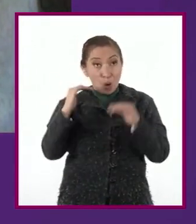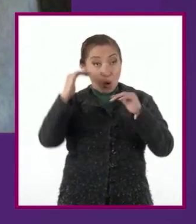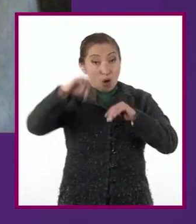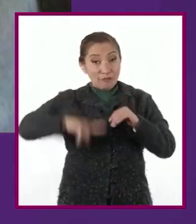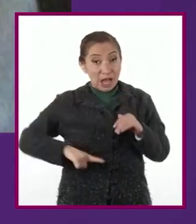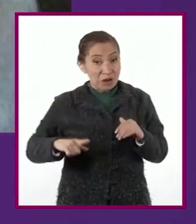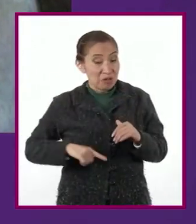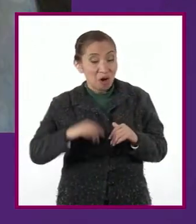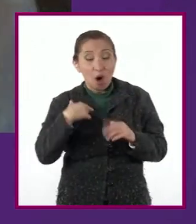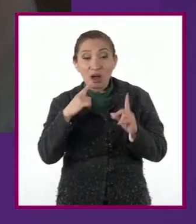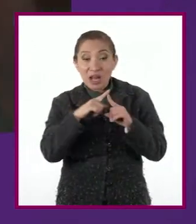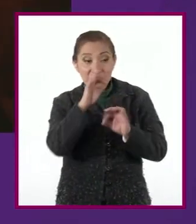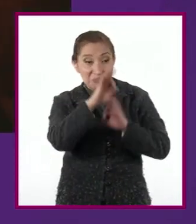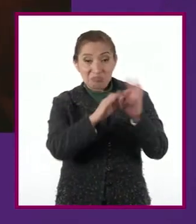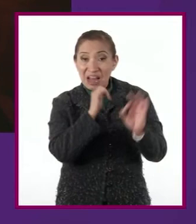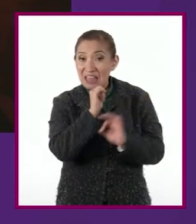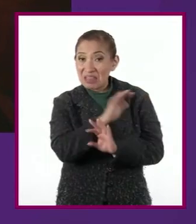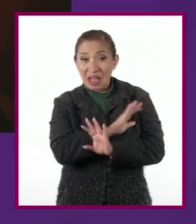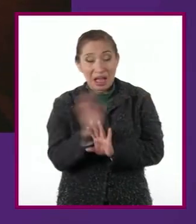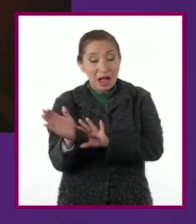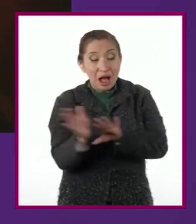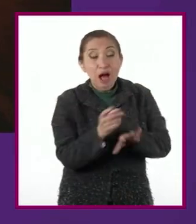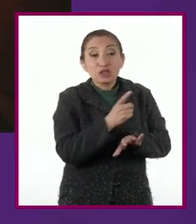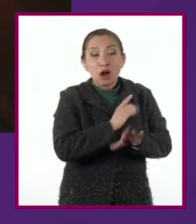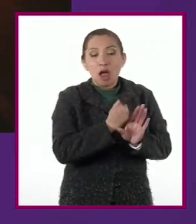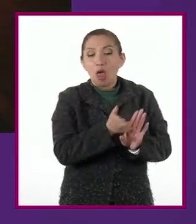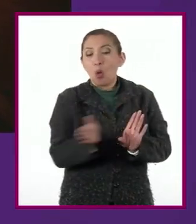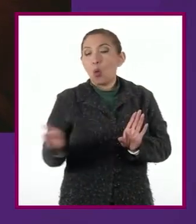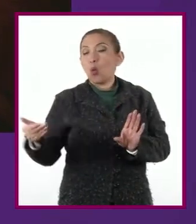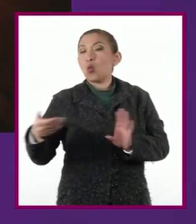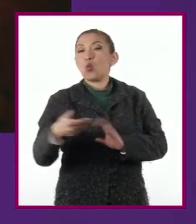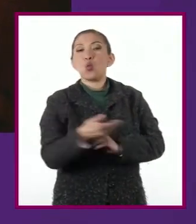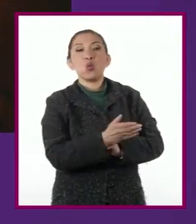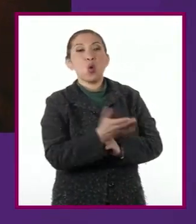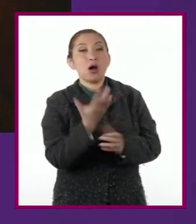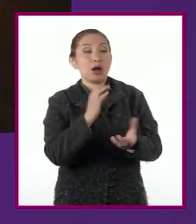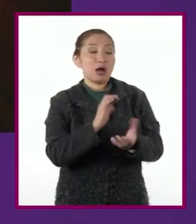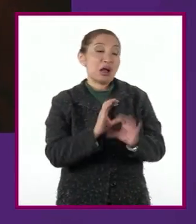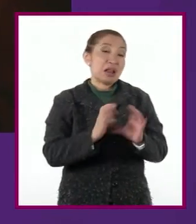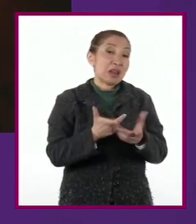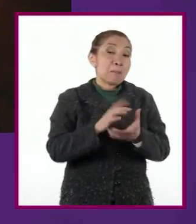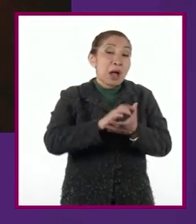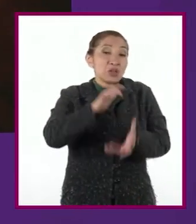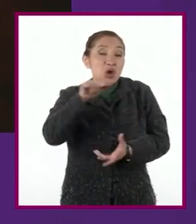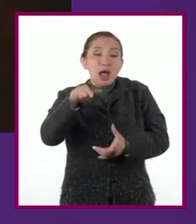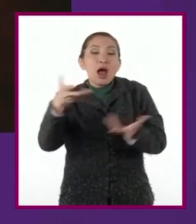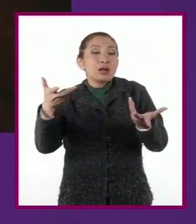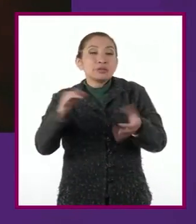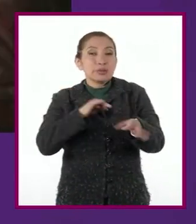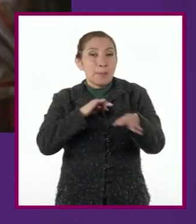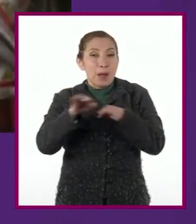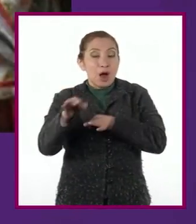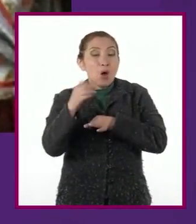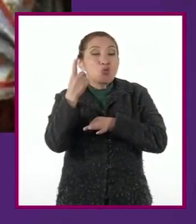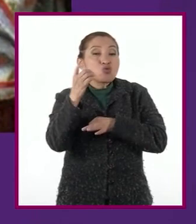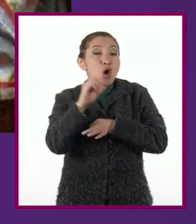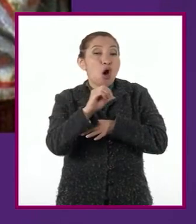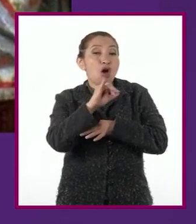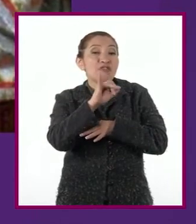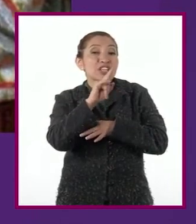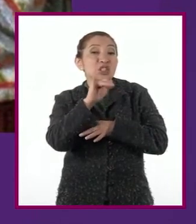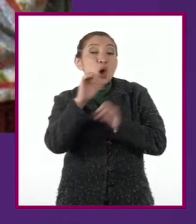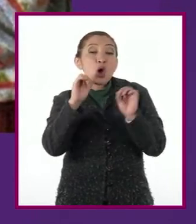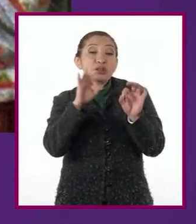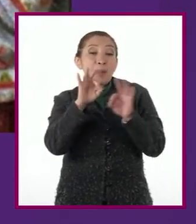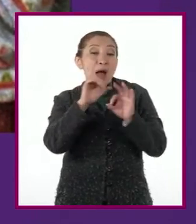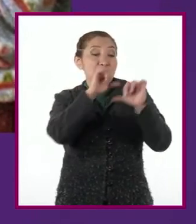públicos ni eclesiásticos, a menos que evadieran esta clasificación. La mayoría se dedicaba a algún oficio o